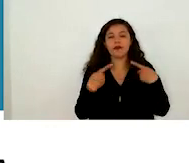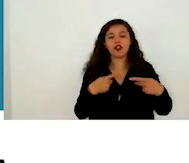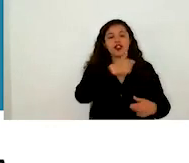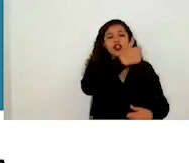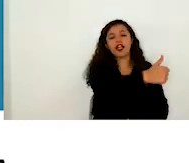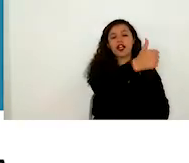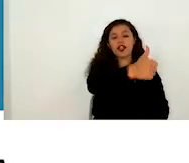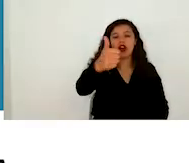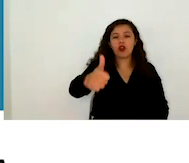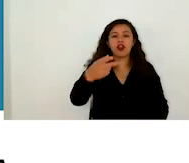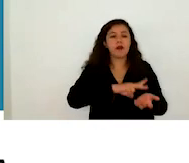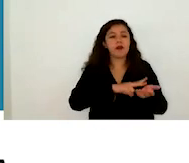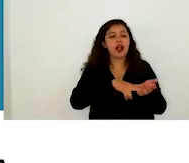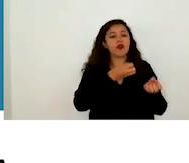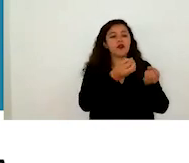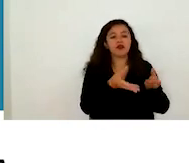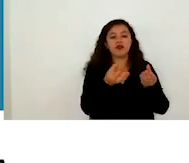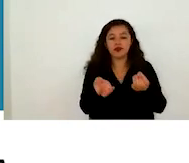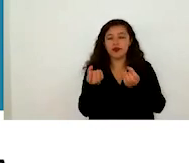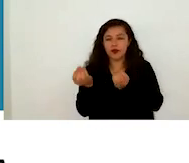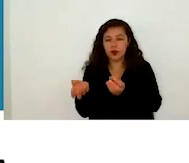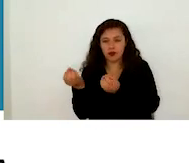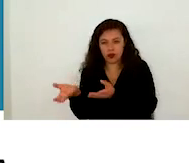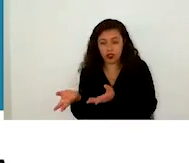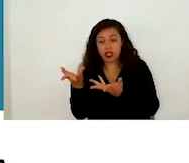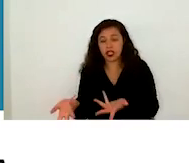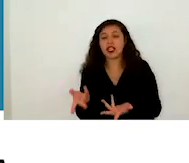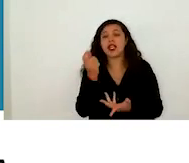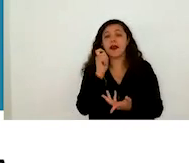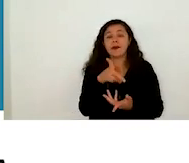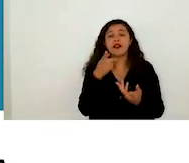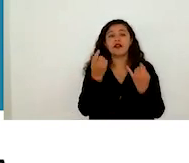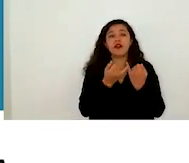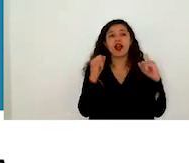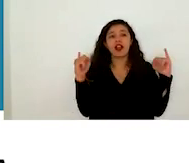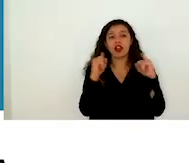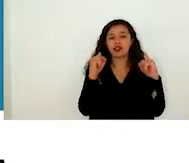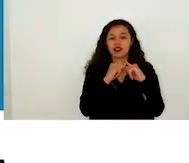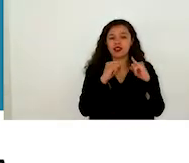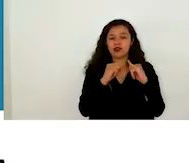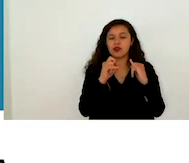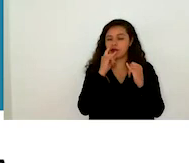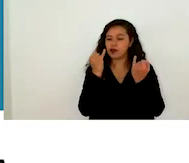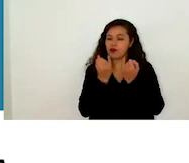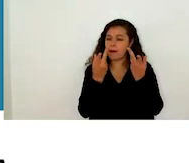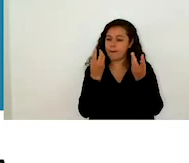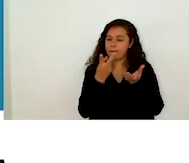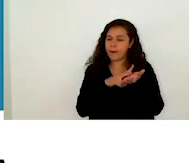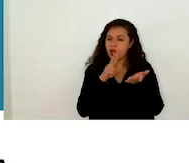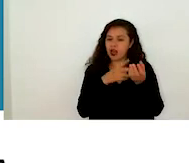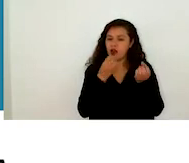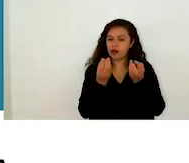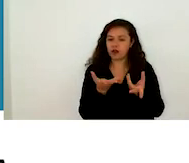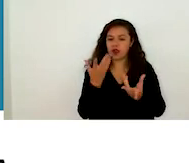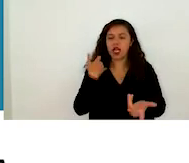miembros del equipo y por tanto o por lo tanto a la institución a la empresa